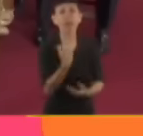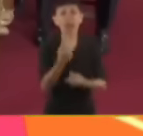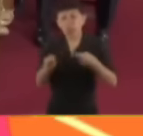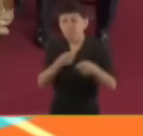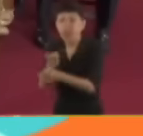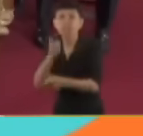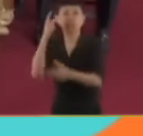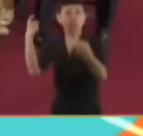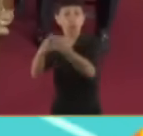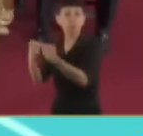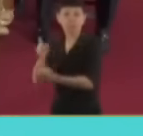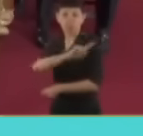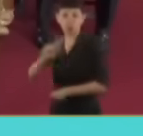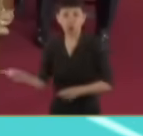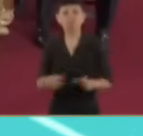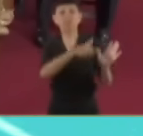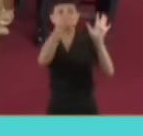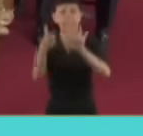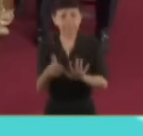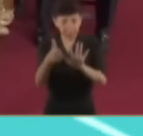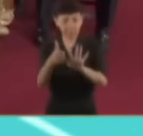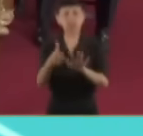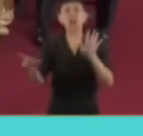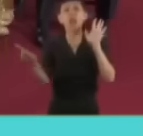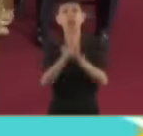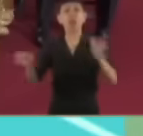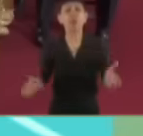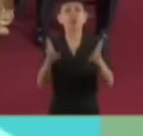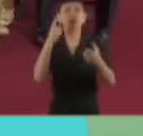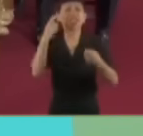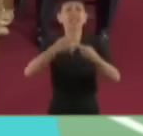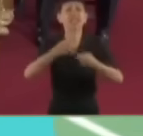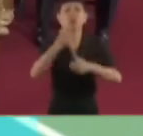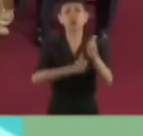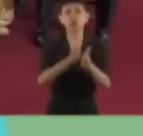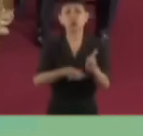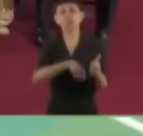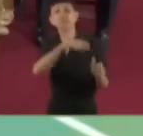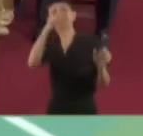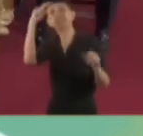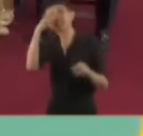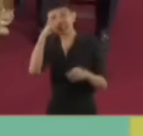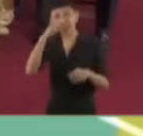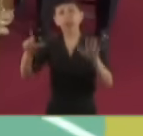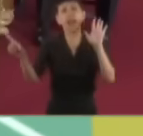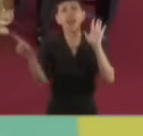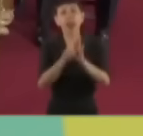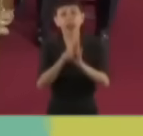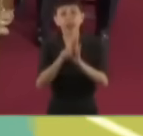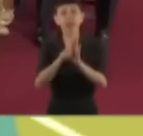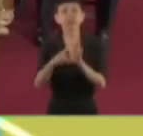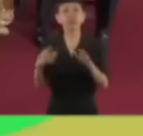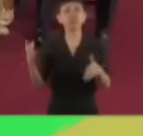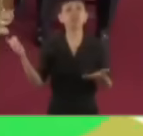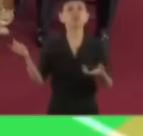esto, sí o no? La verdad que no lo fui a encuestar, pero hace menos de un mes se proclamó en las urnas esta propuesta de gobierno y obtuvo más de